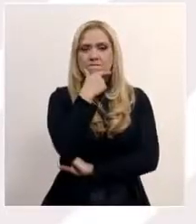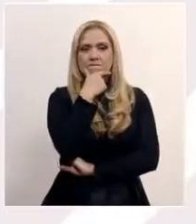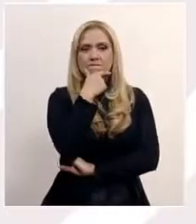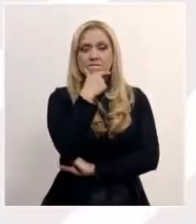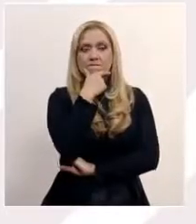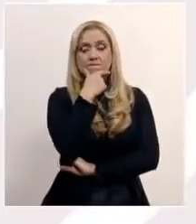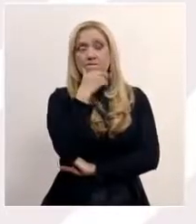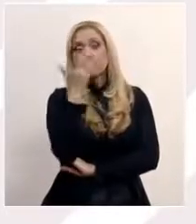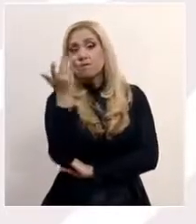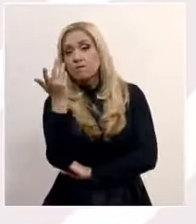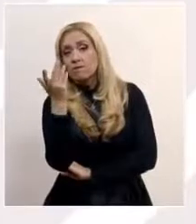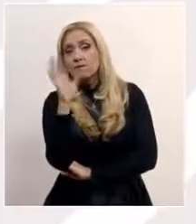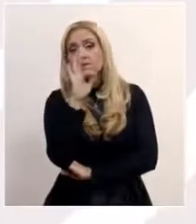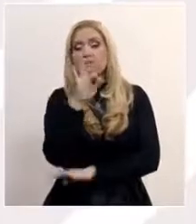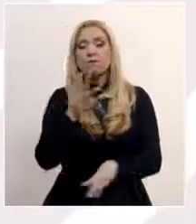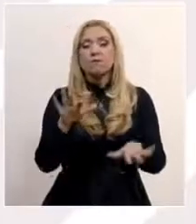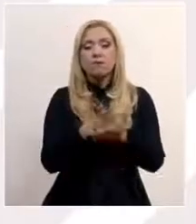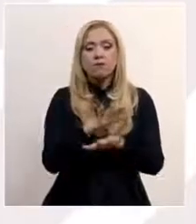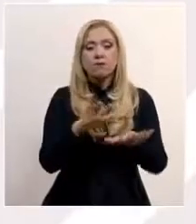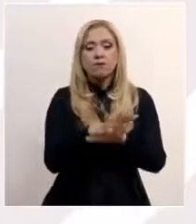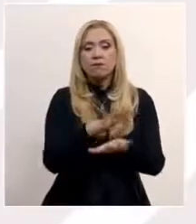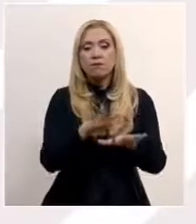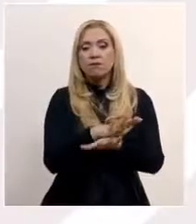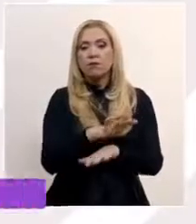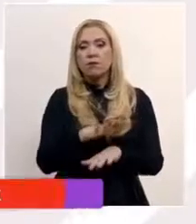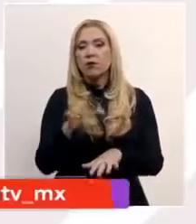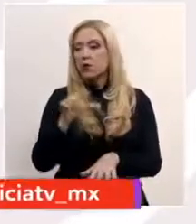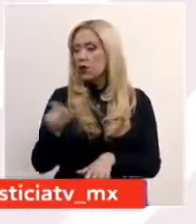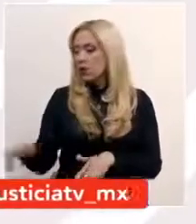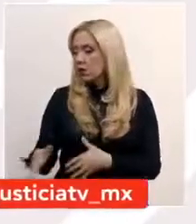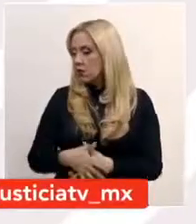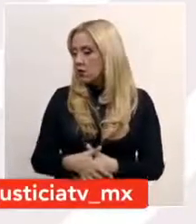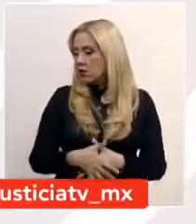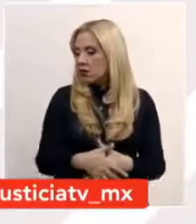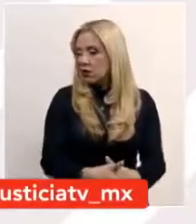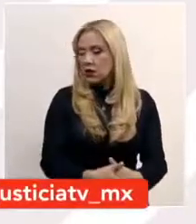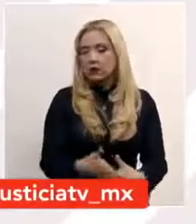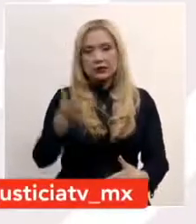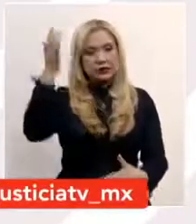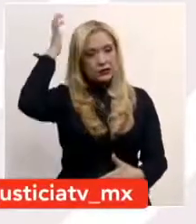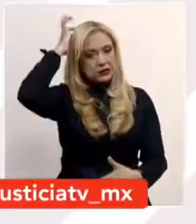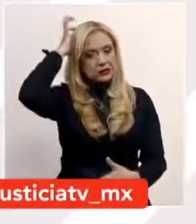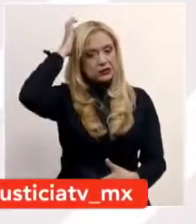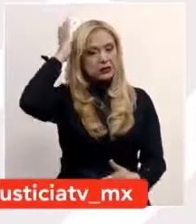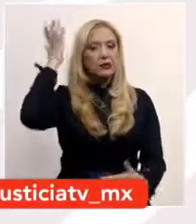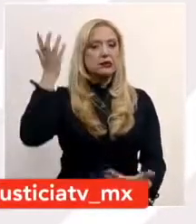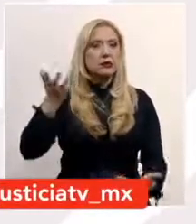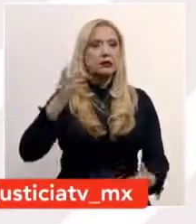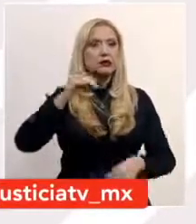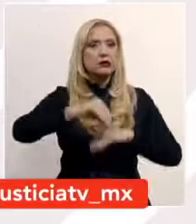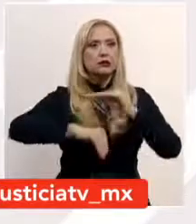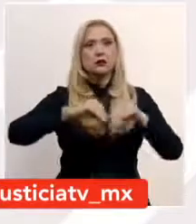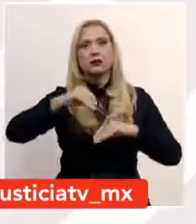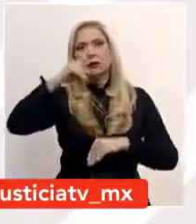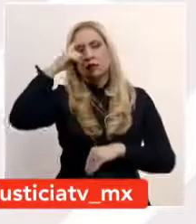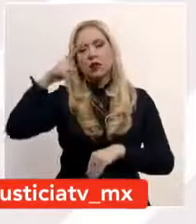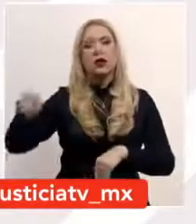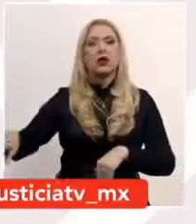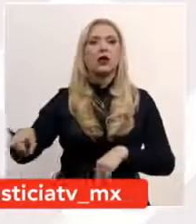los posibles cambios que pueda haber a partir del embarazo, ¿no? O sea, y se tienen que tomar